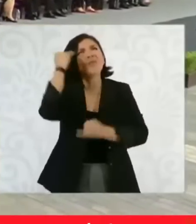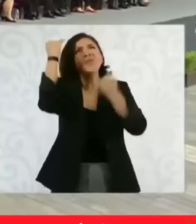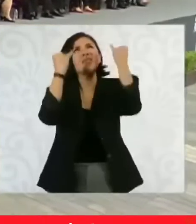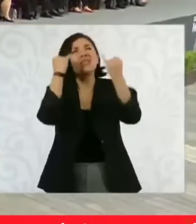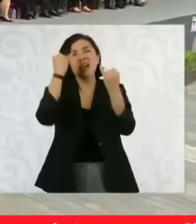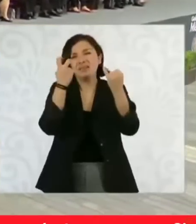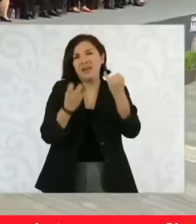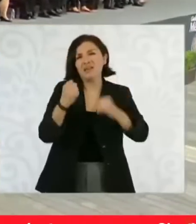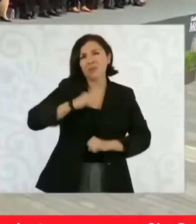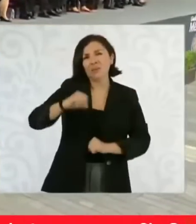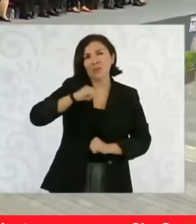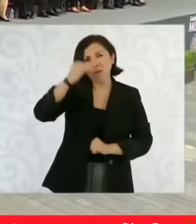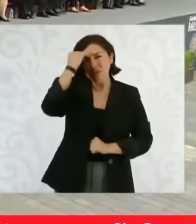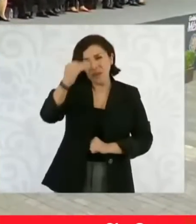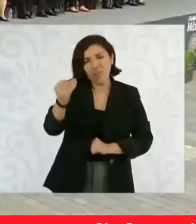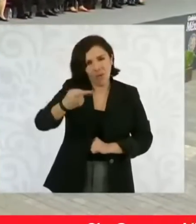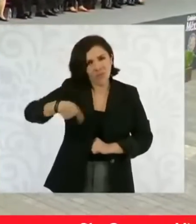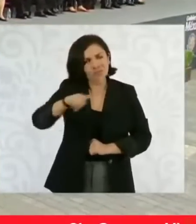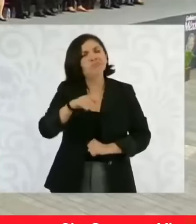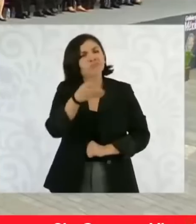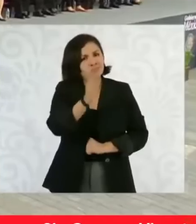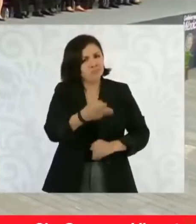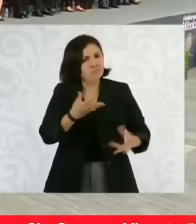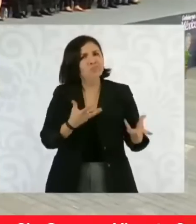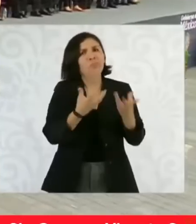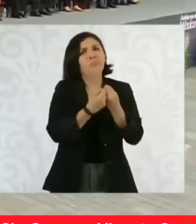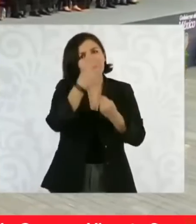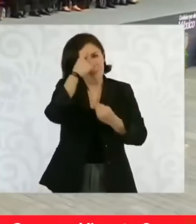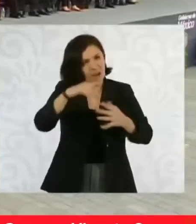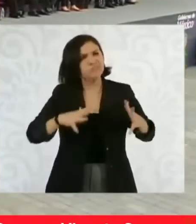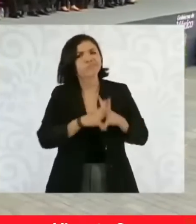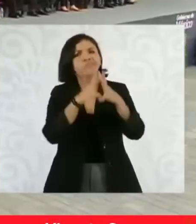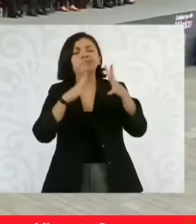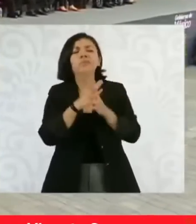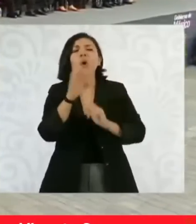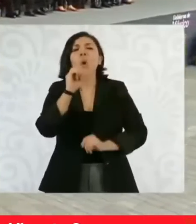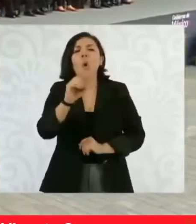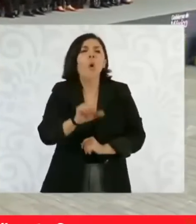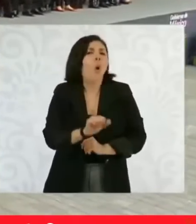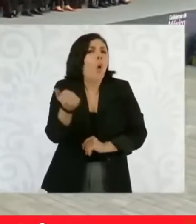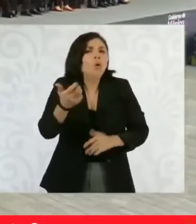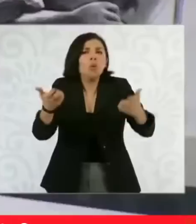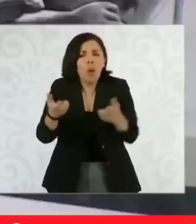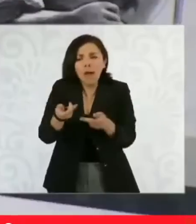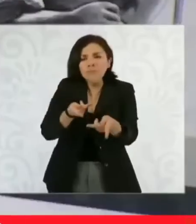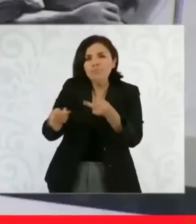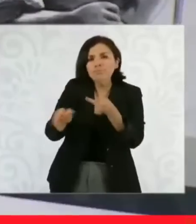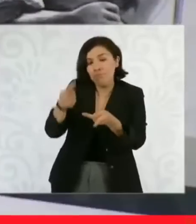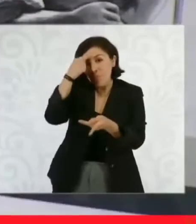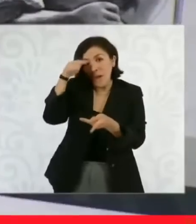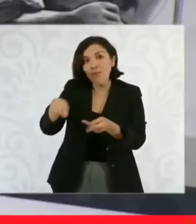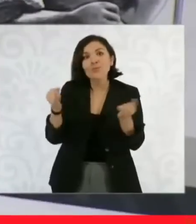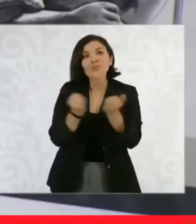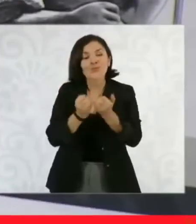época, integrándose como combatientes o bien en otras áreas que impulsaron al